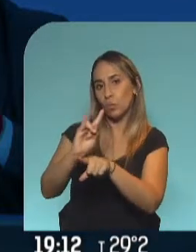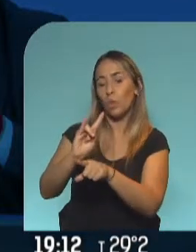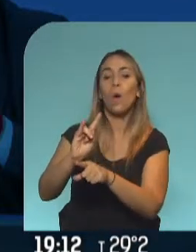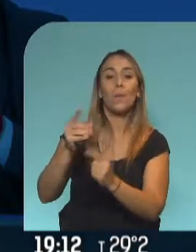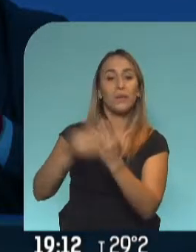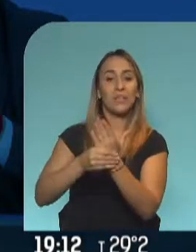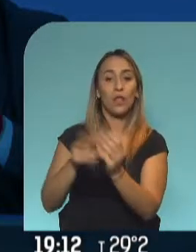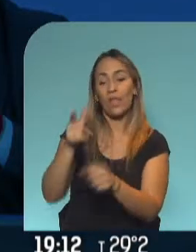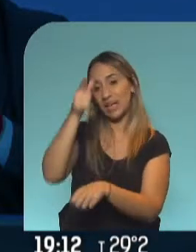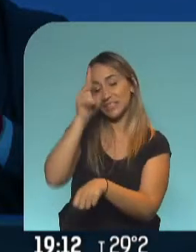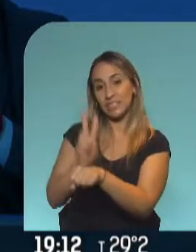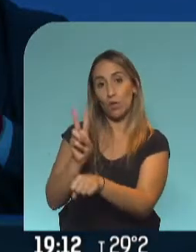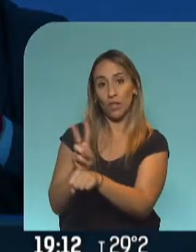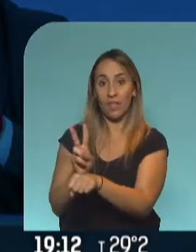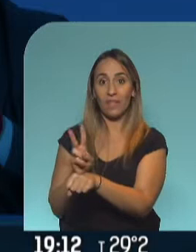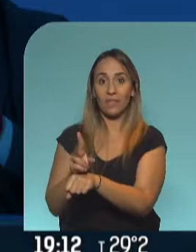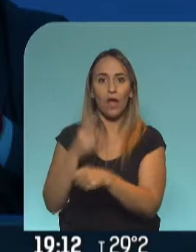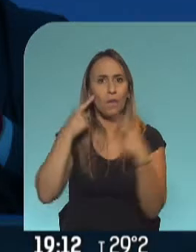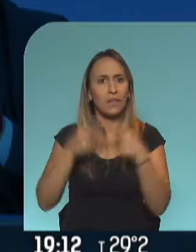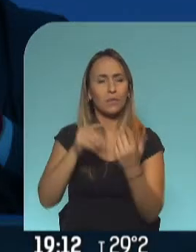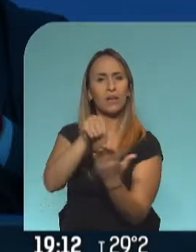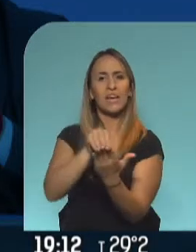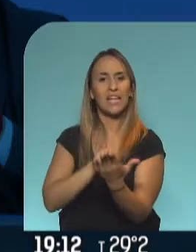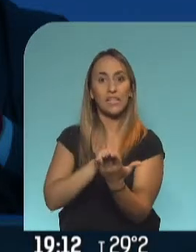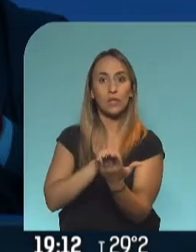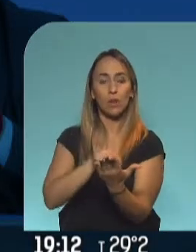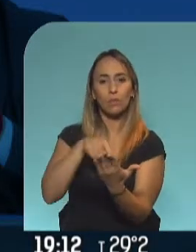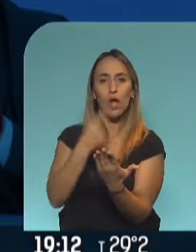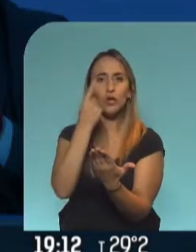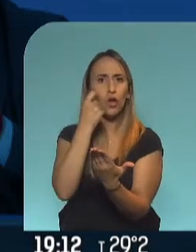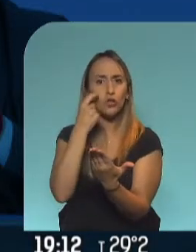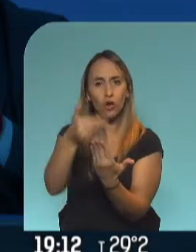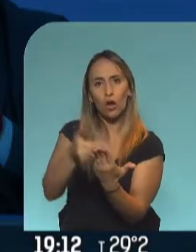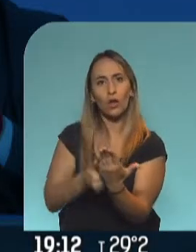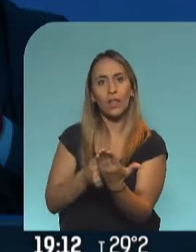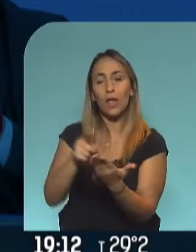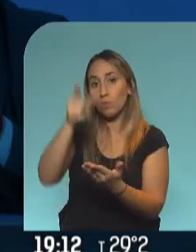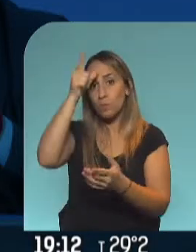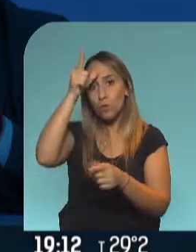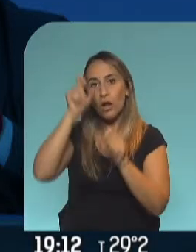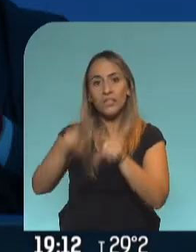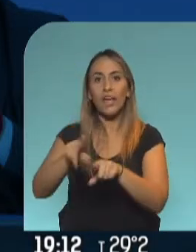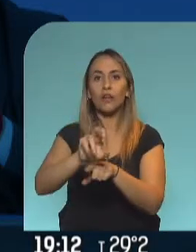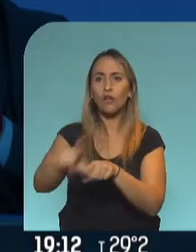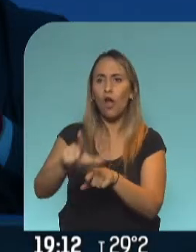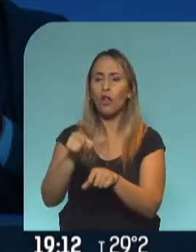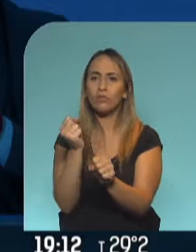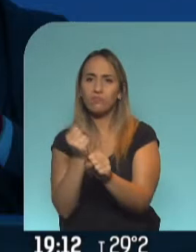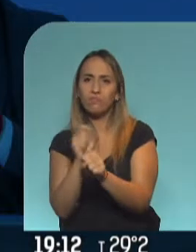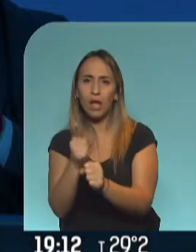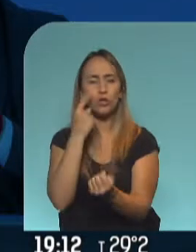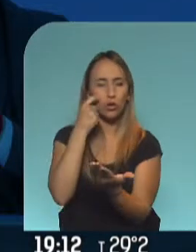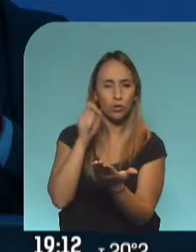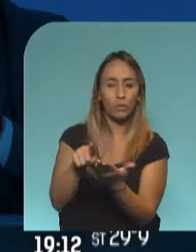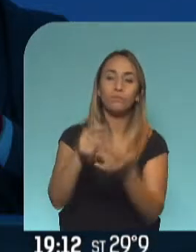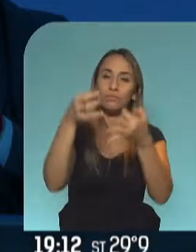busca es que a partir de ese registro se pueda hacer un control de la tarea que hacen las policías. Recordemos, Feli, que más o menos